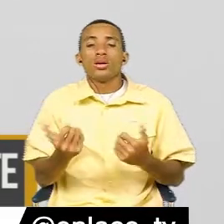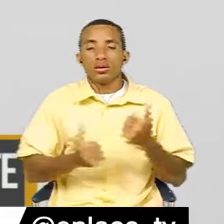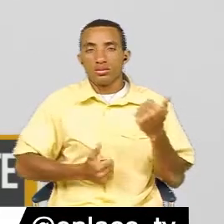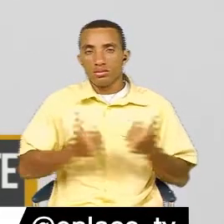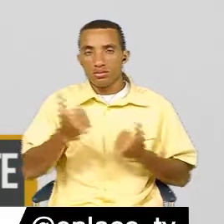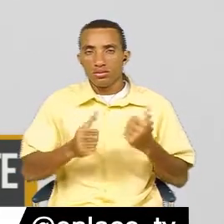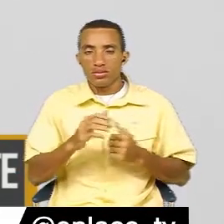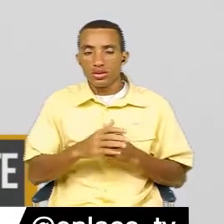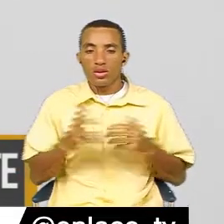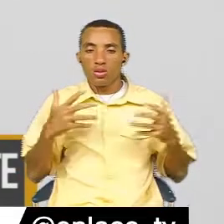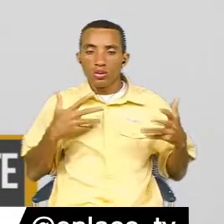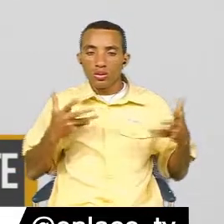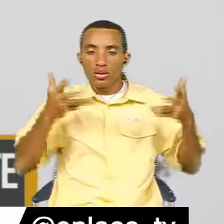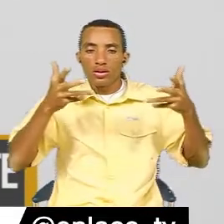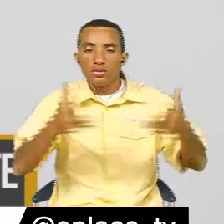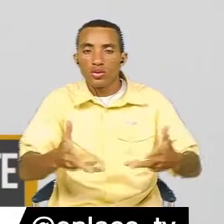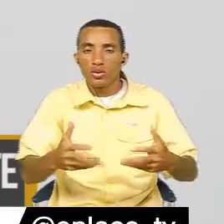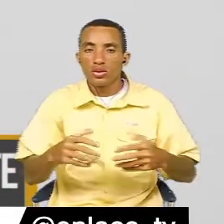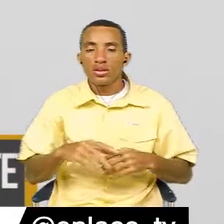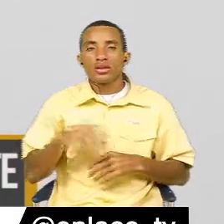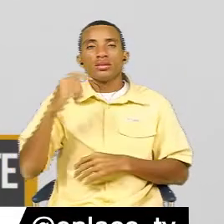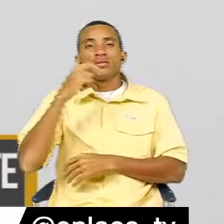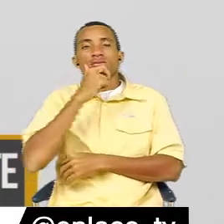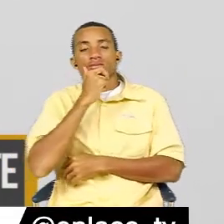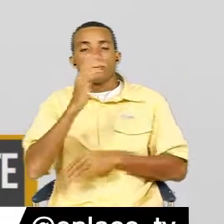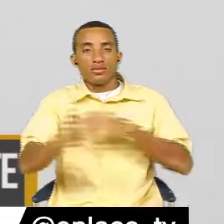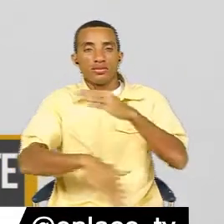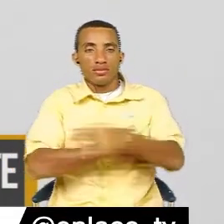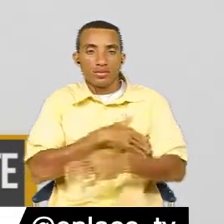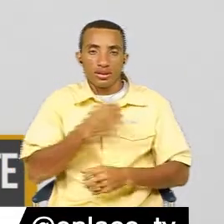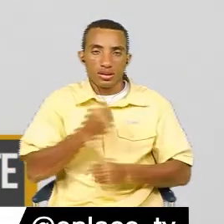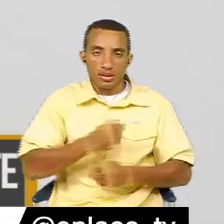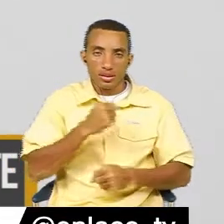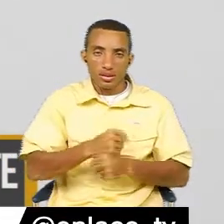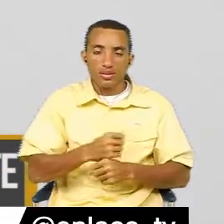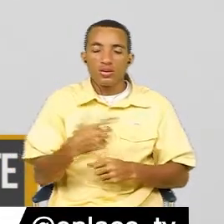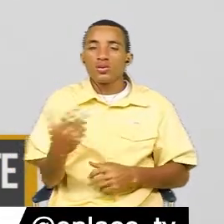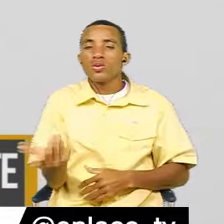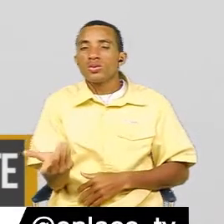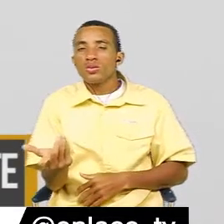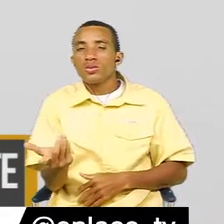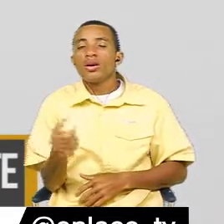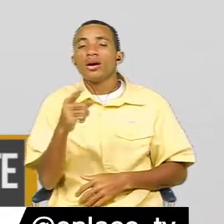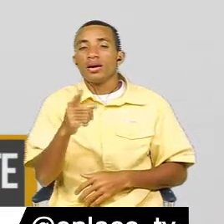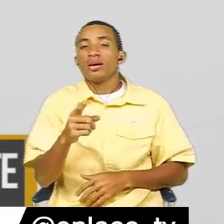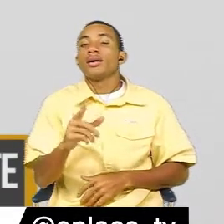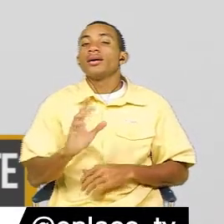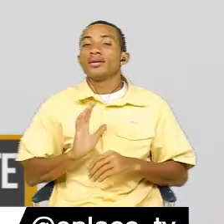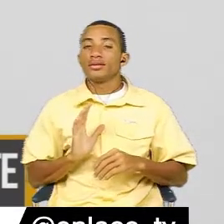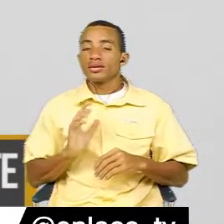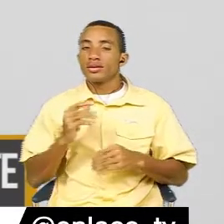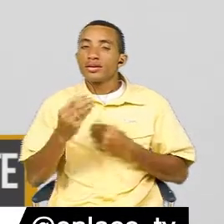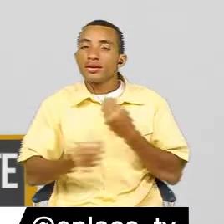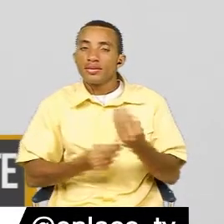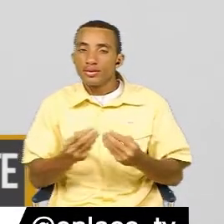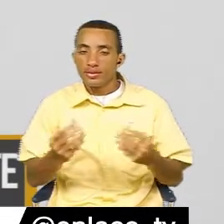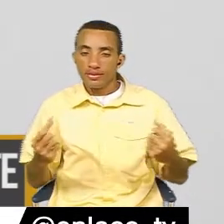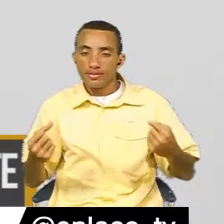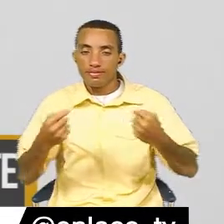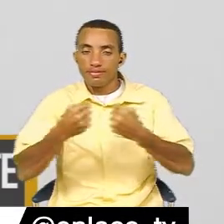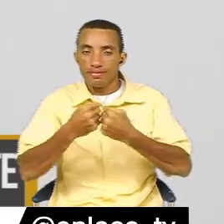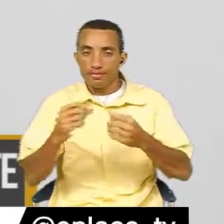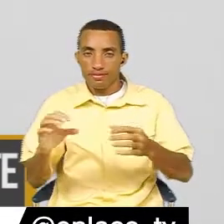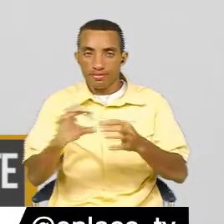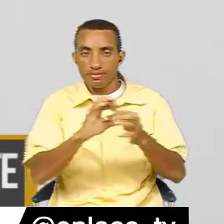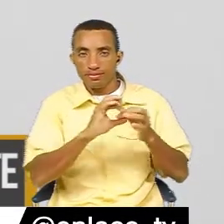el aporte, la imagen que tiene el Ministerio del Trabajo en Barranca Bermeja, el rol del Ministerio del Trabajo y cómo podemos establecer alianzas para